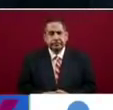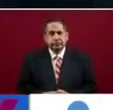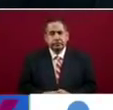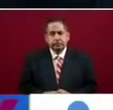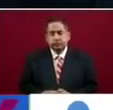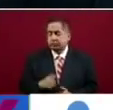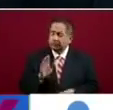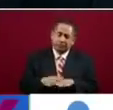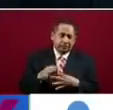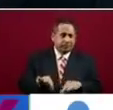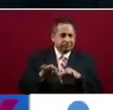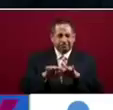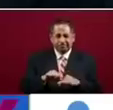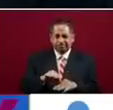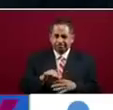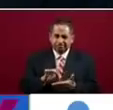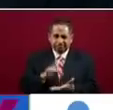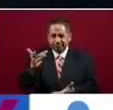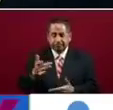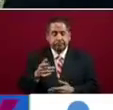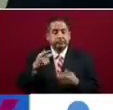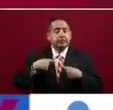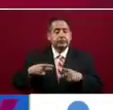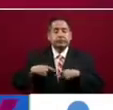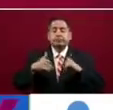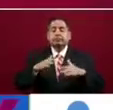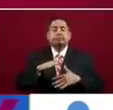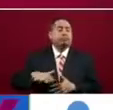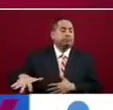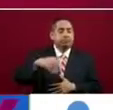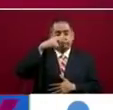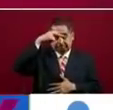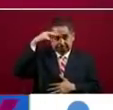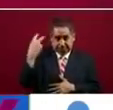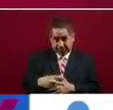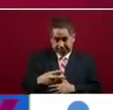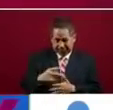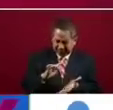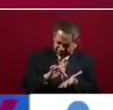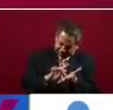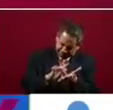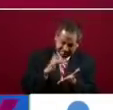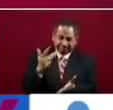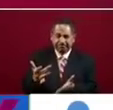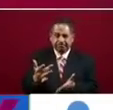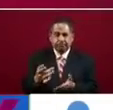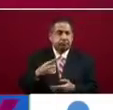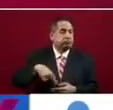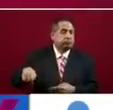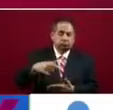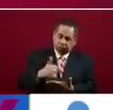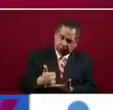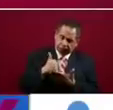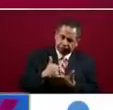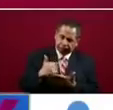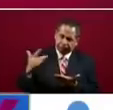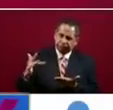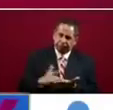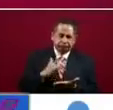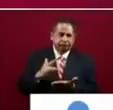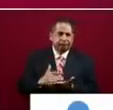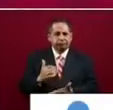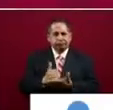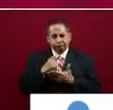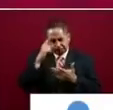y sobre todo al pueblo de México, que nos ayudaron